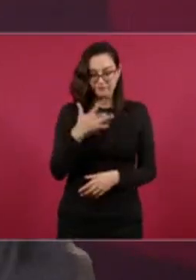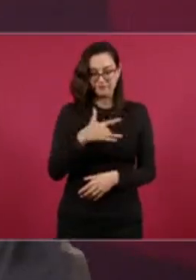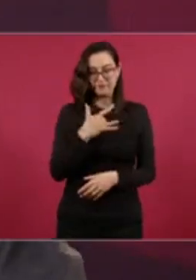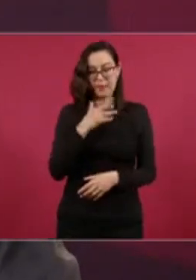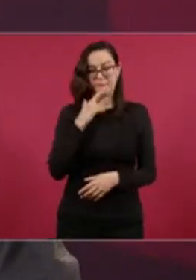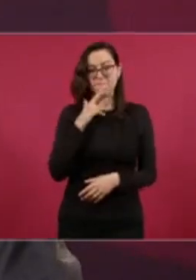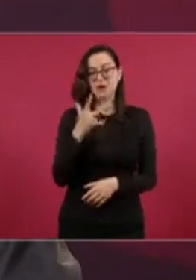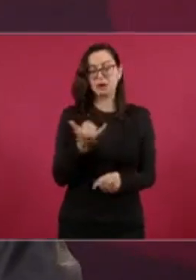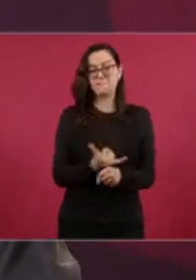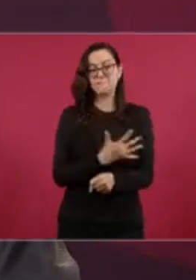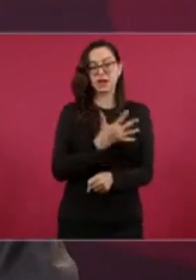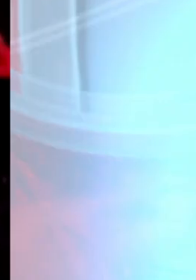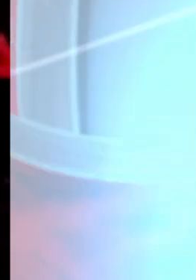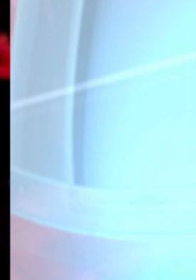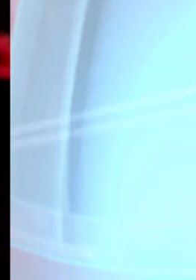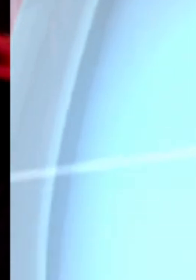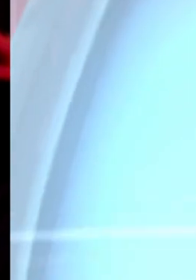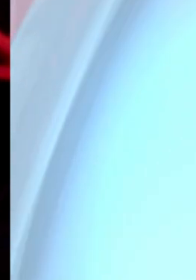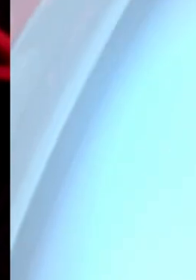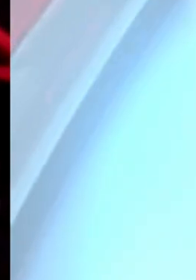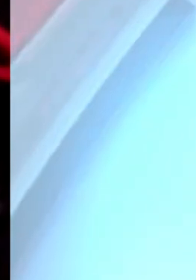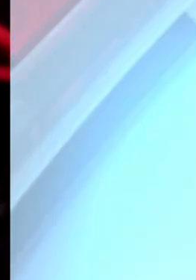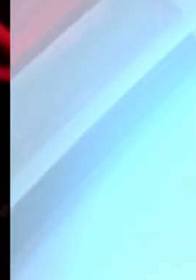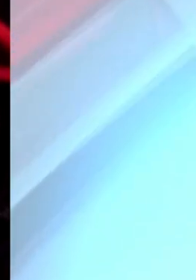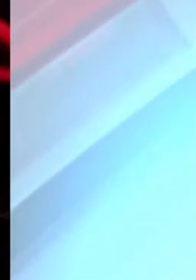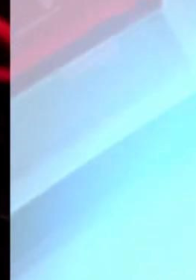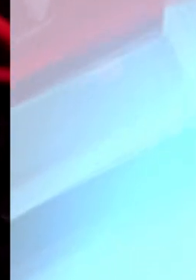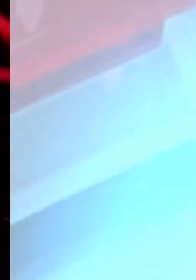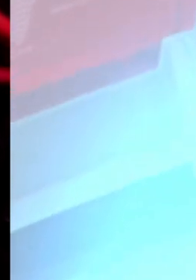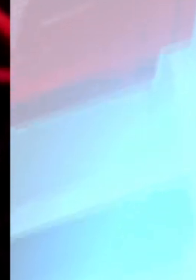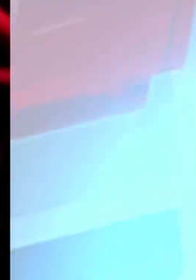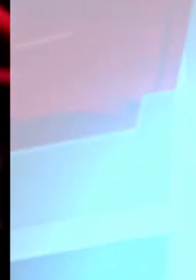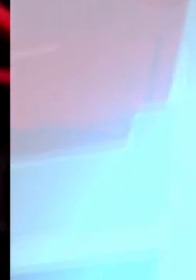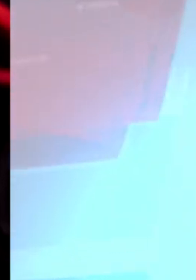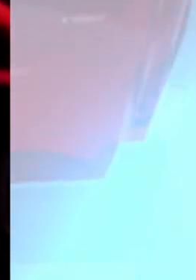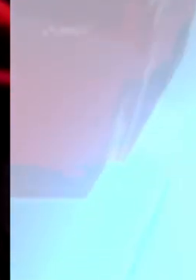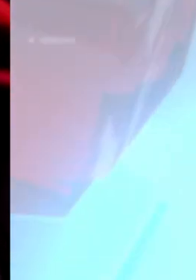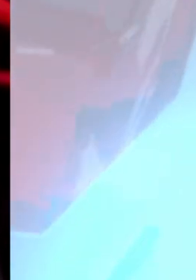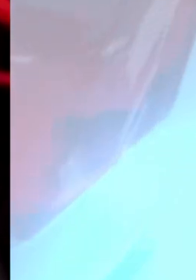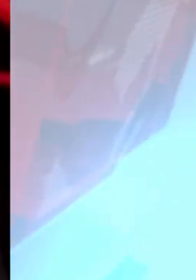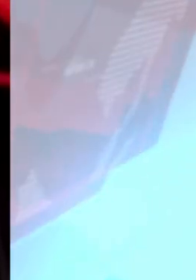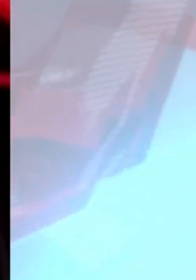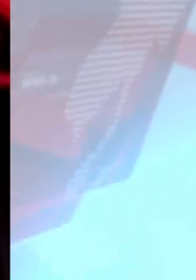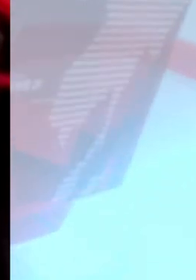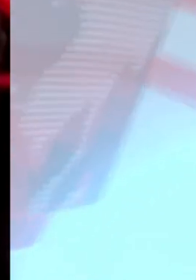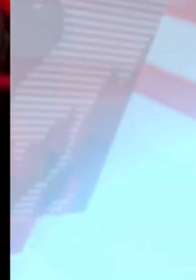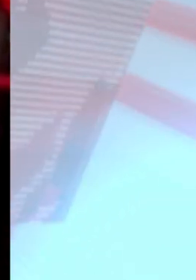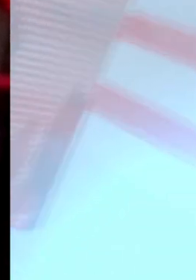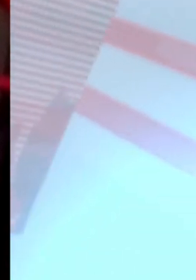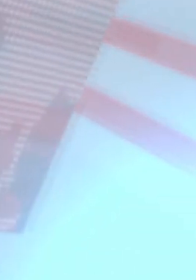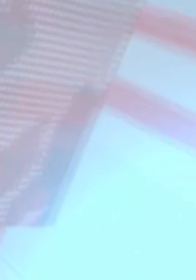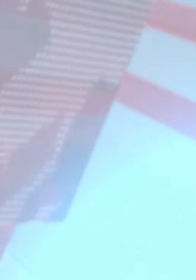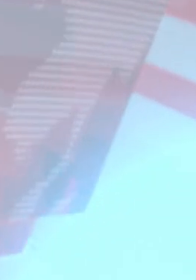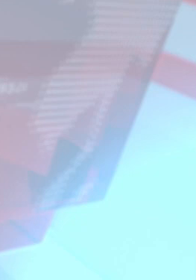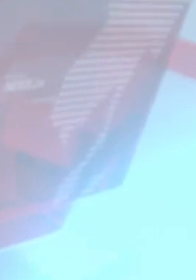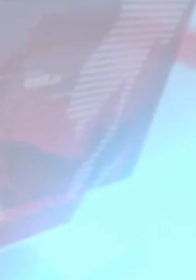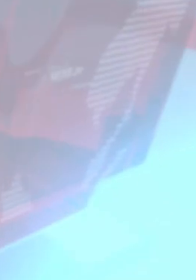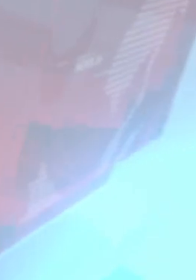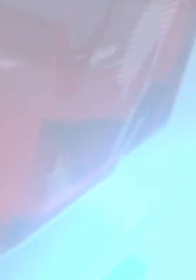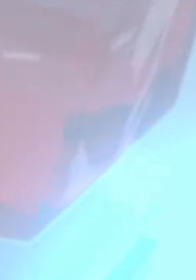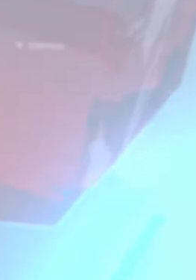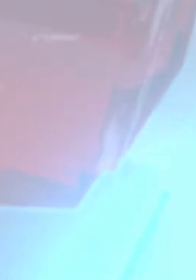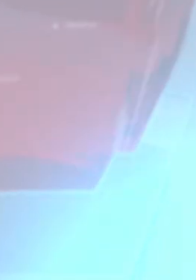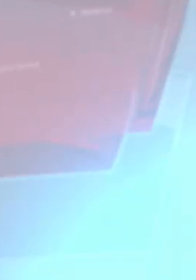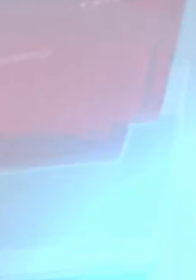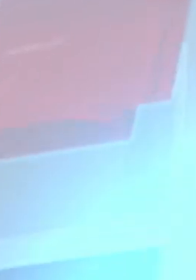asesinato del estudiante de la normal de yots sinapa yanke cotan se dio a la fuga este lunes el mandatario aseguró que se está